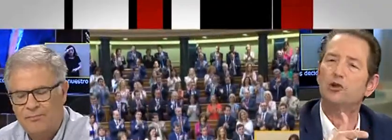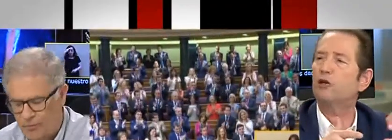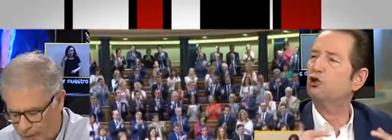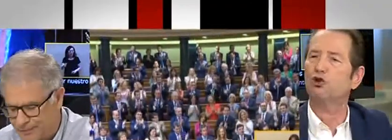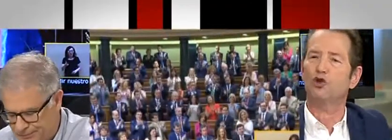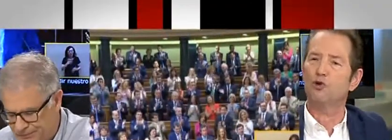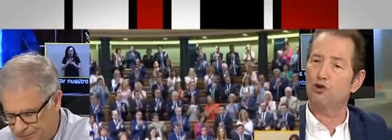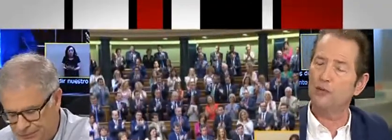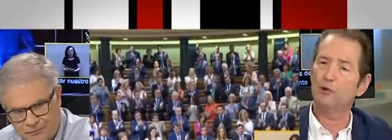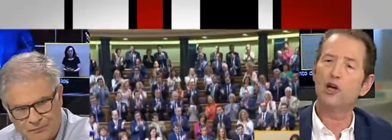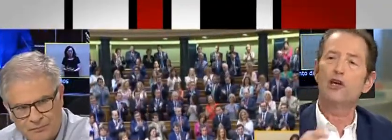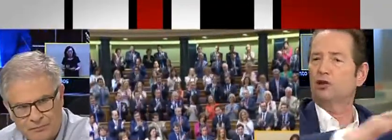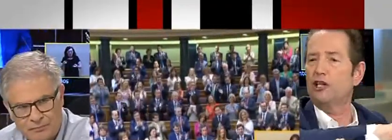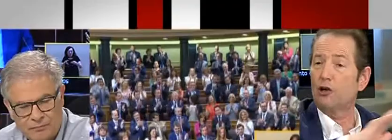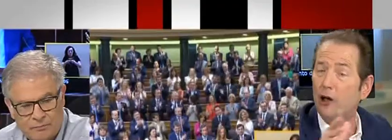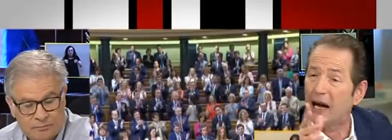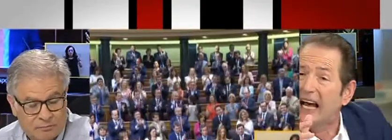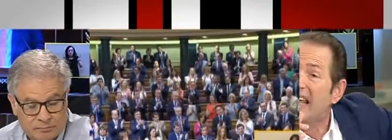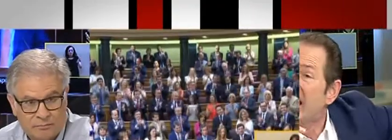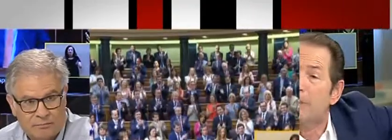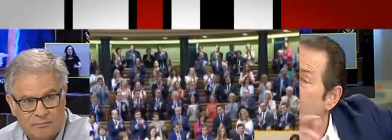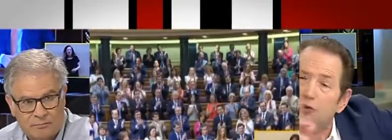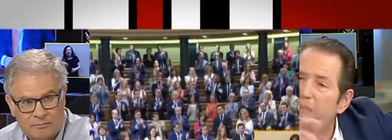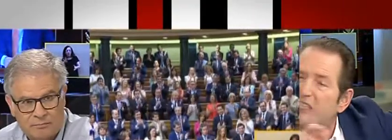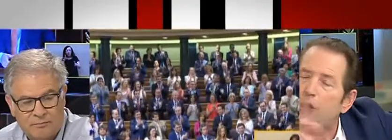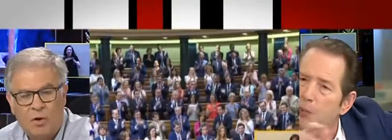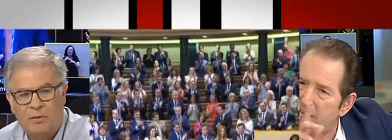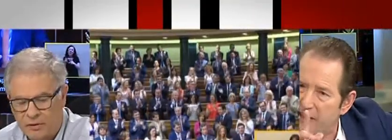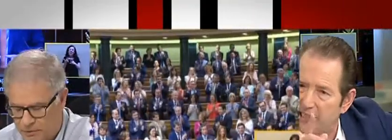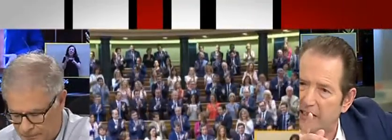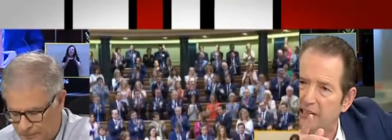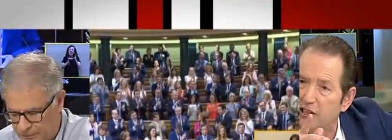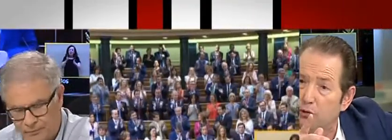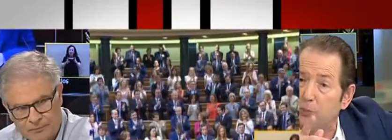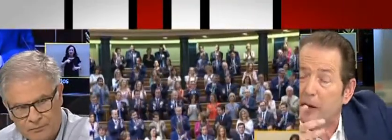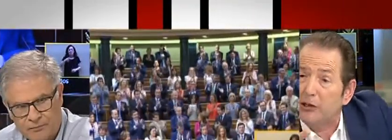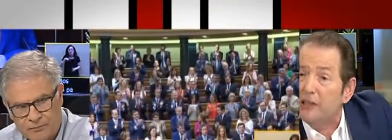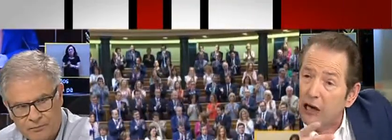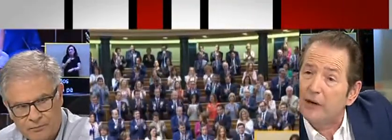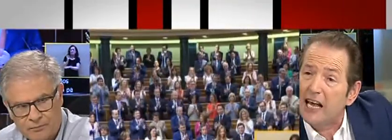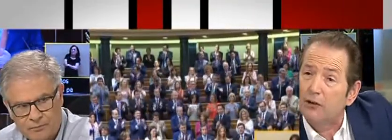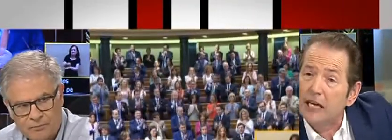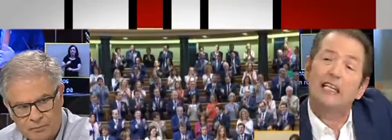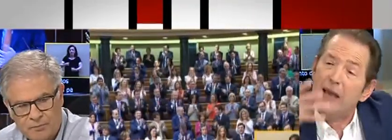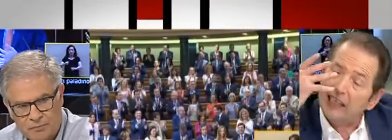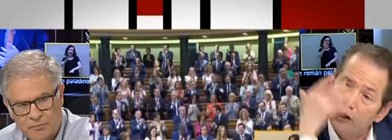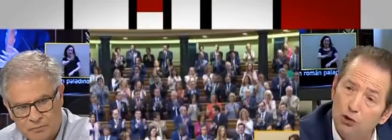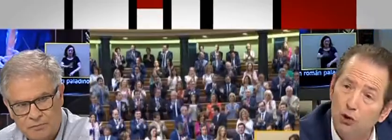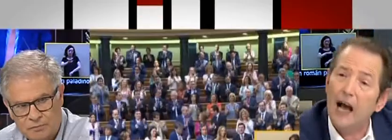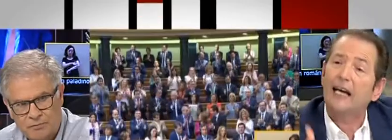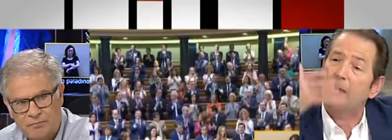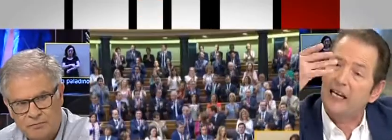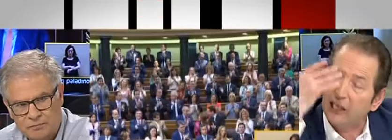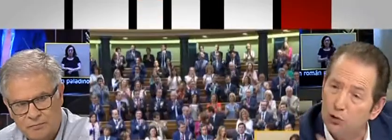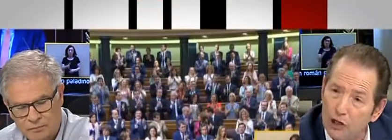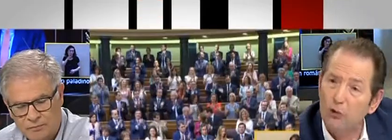decir esto de nosotros somos los limpios y ustedes son la cloaca el partido socialista no puede hacer está de este discurso porque el partido que está gobernado y también ha tenido su